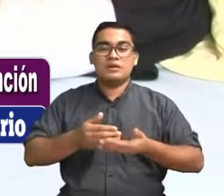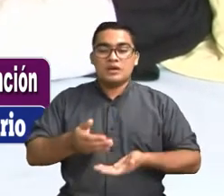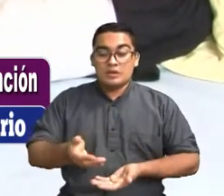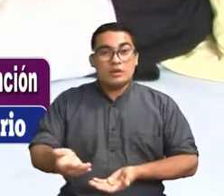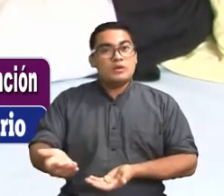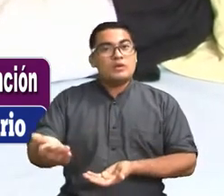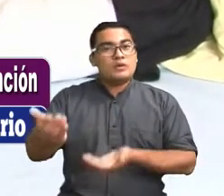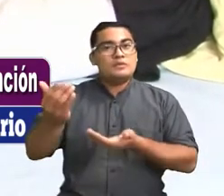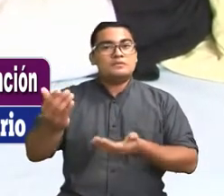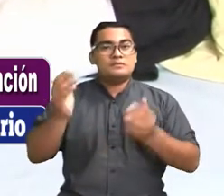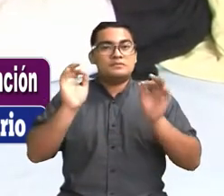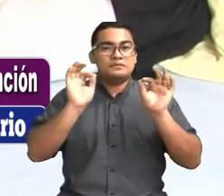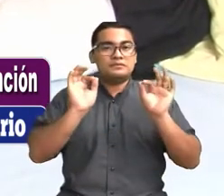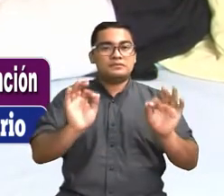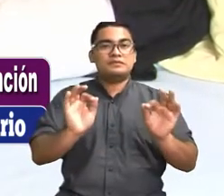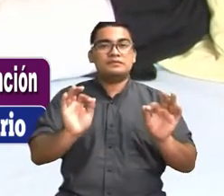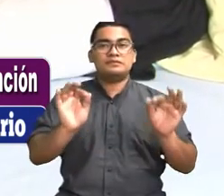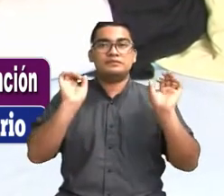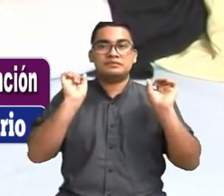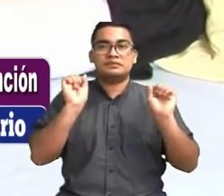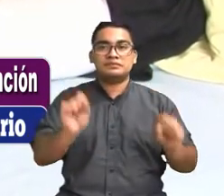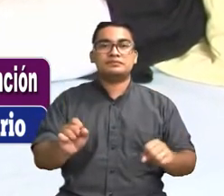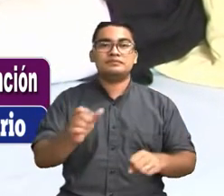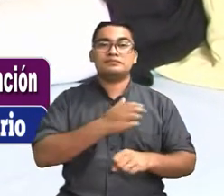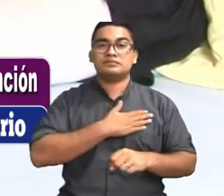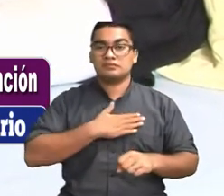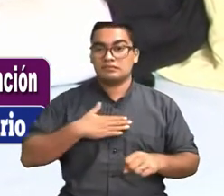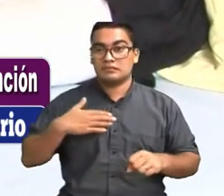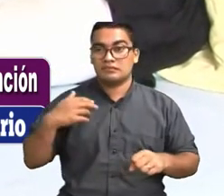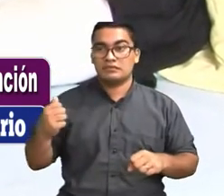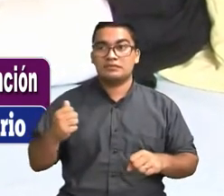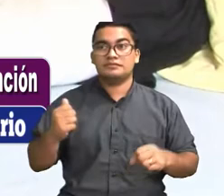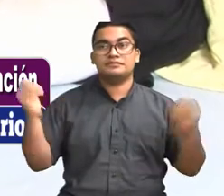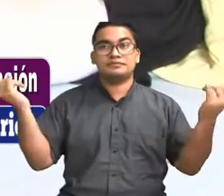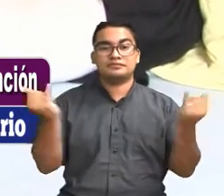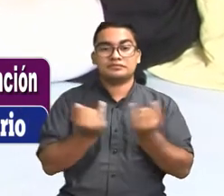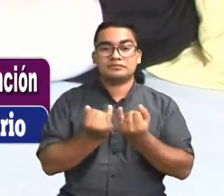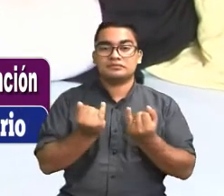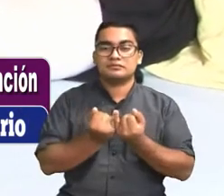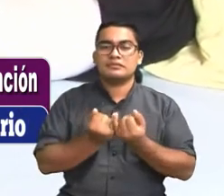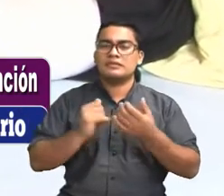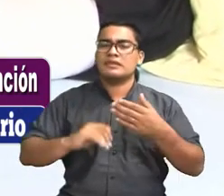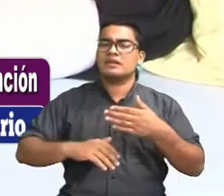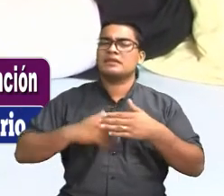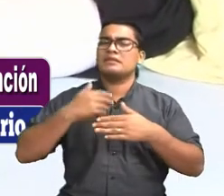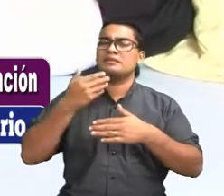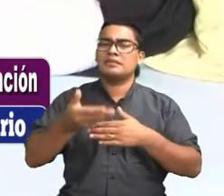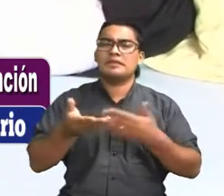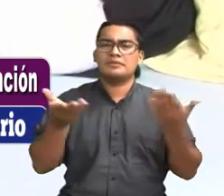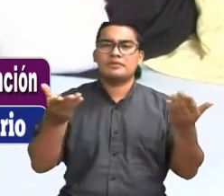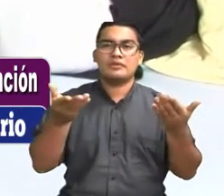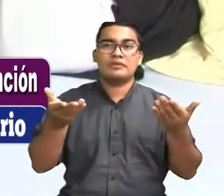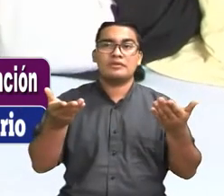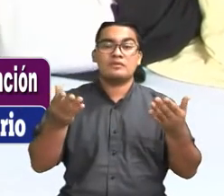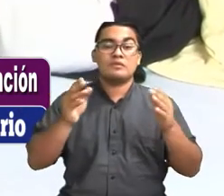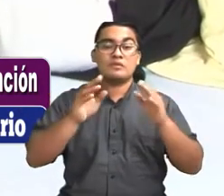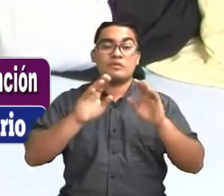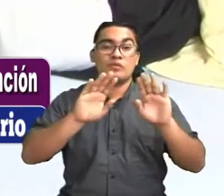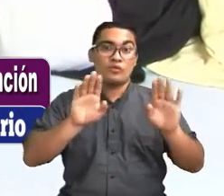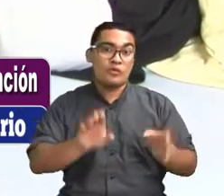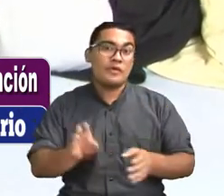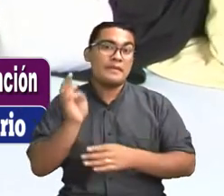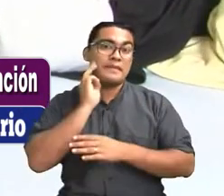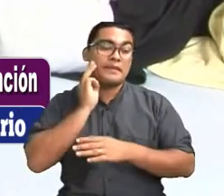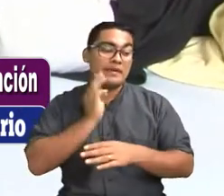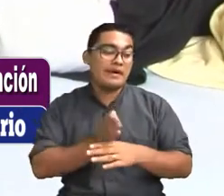nazca, ¿verdad?, en mejores condiciones. Y luego toda la preparación que lleva la mamá